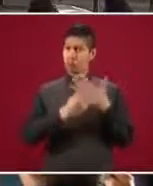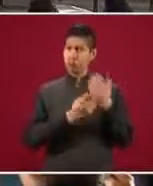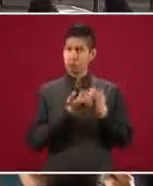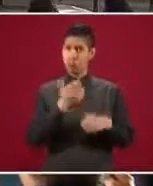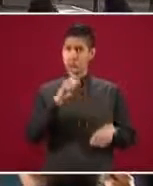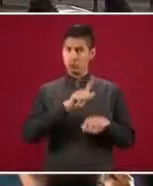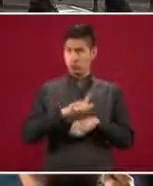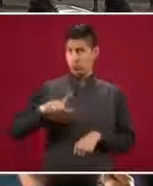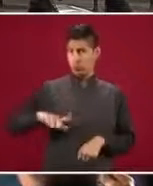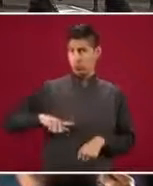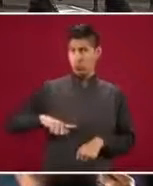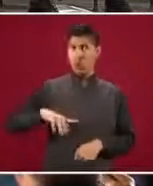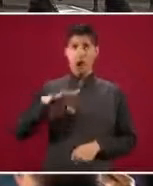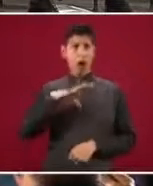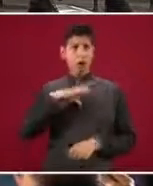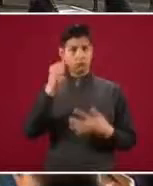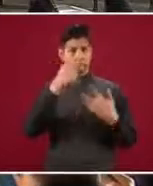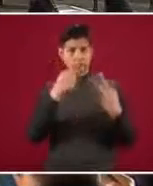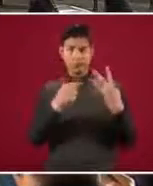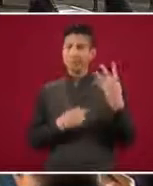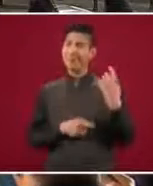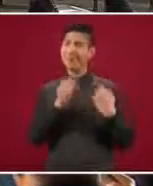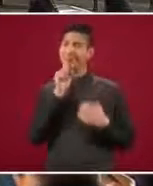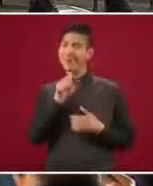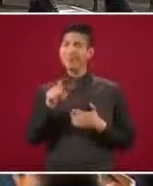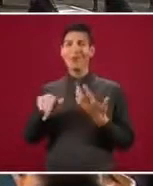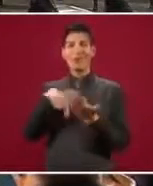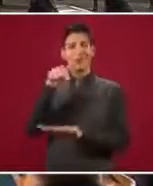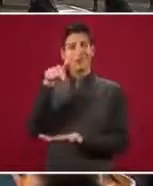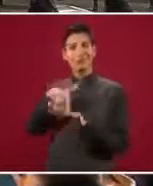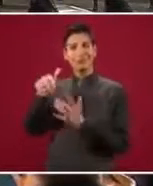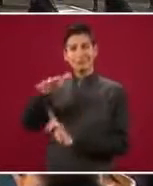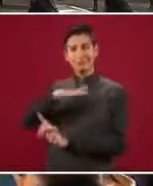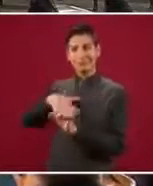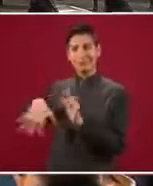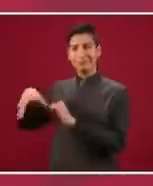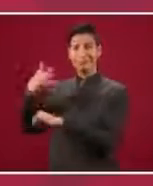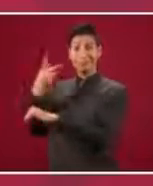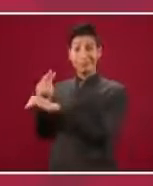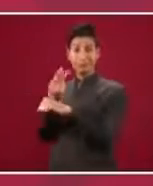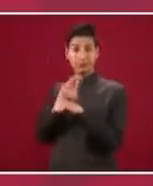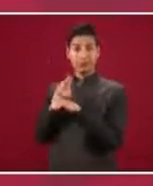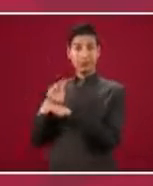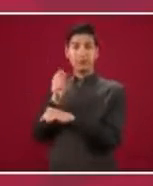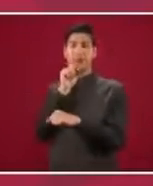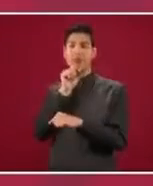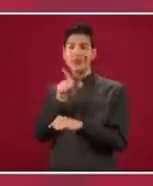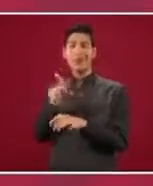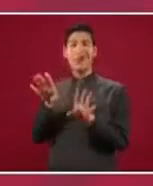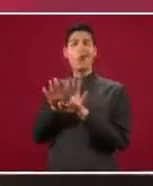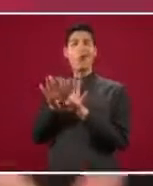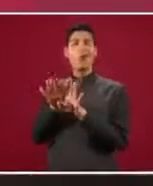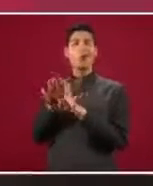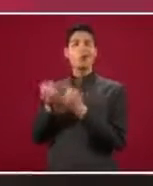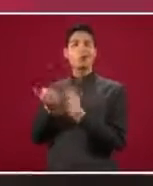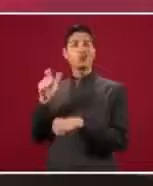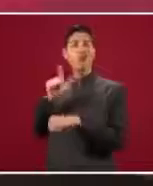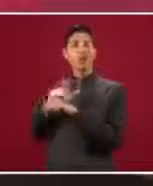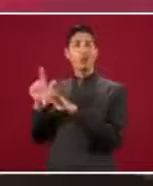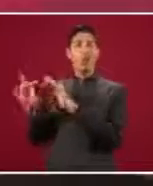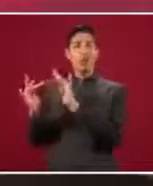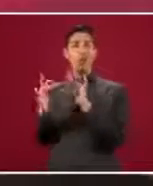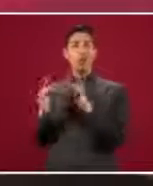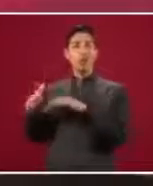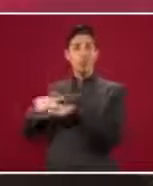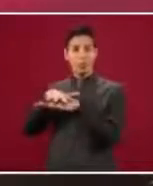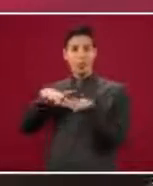acciones específicas de recuperación de los espacios públicos y reconstrucción del tejido social. Esto empezó desde el